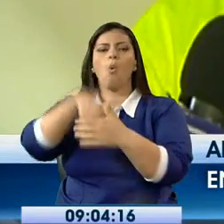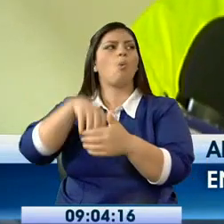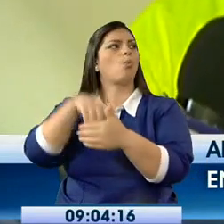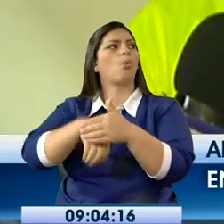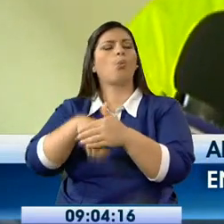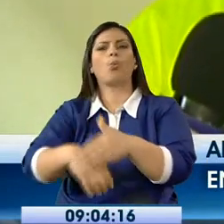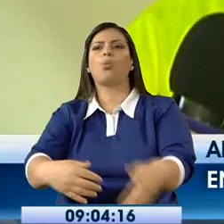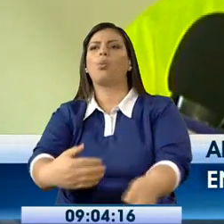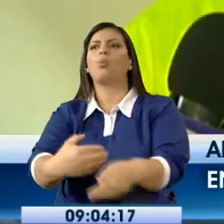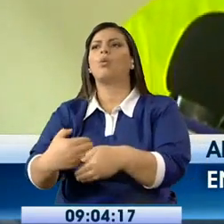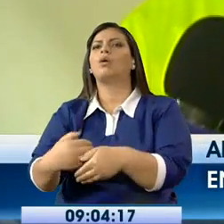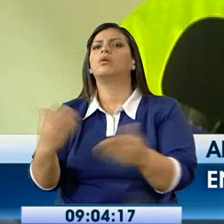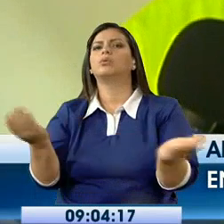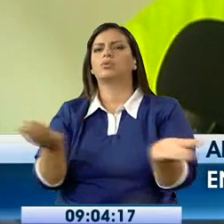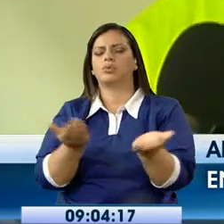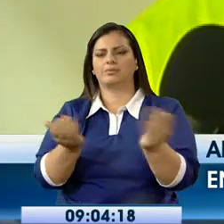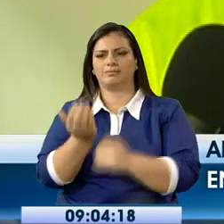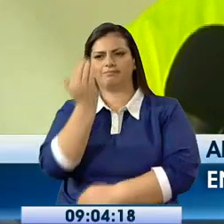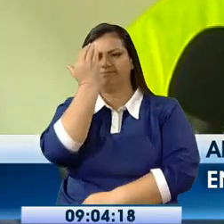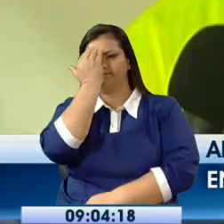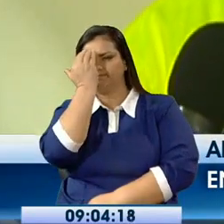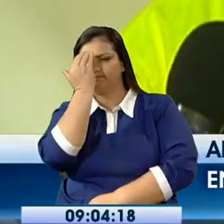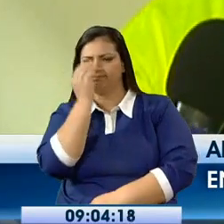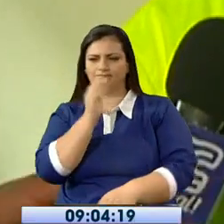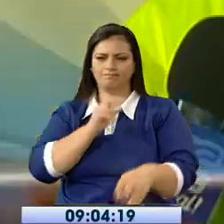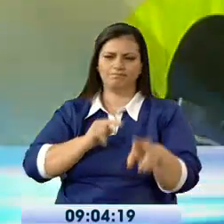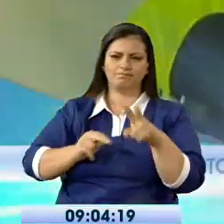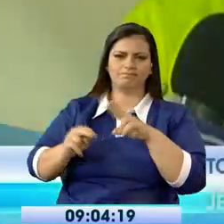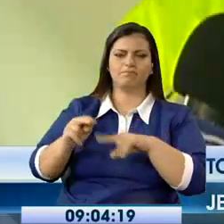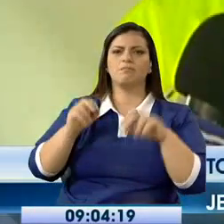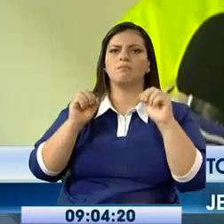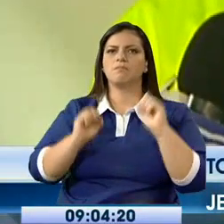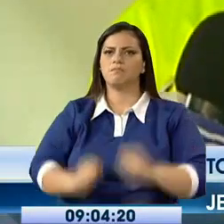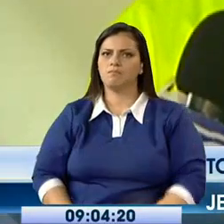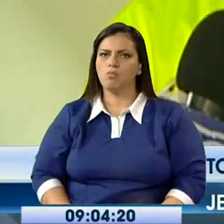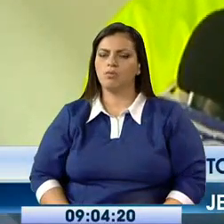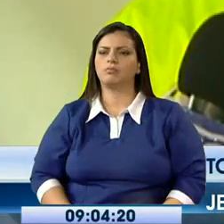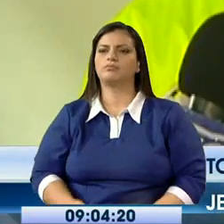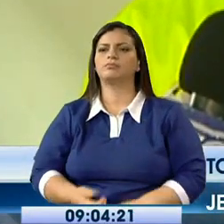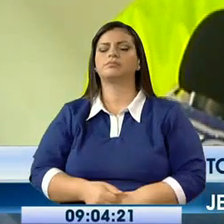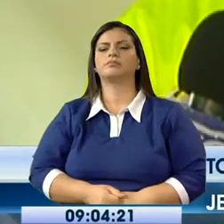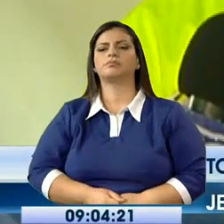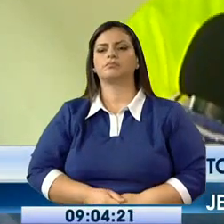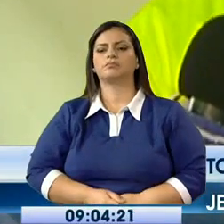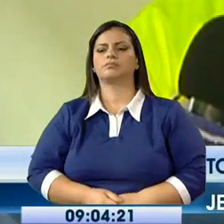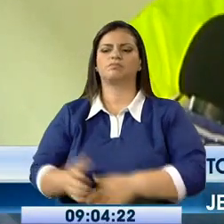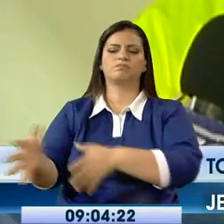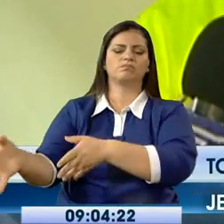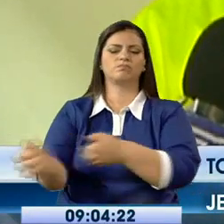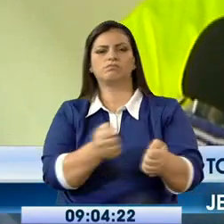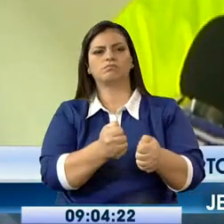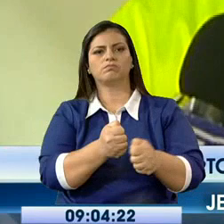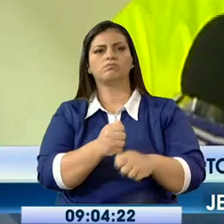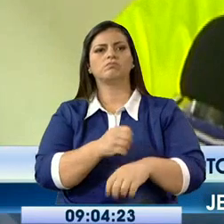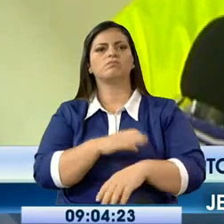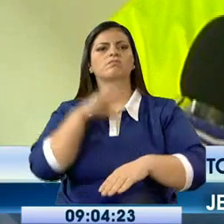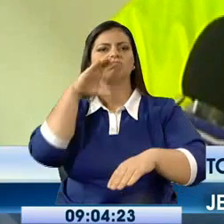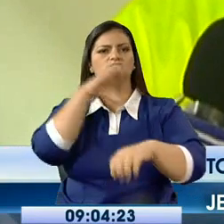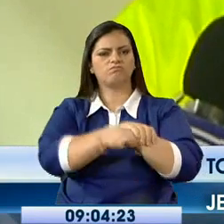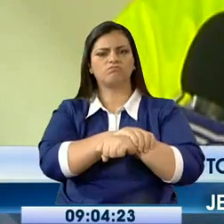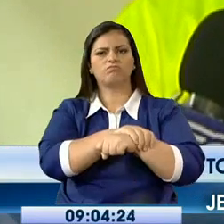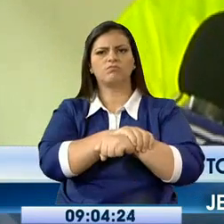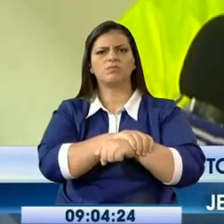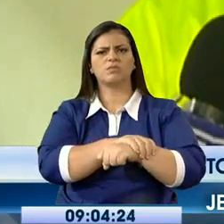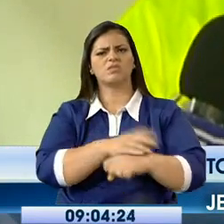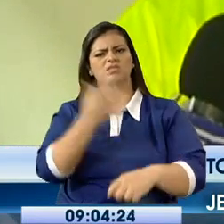de alcaloide para nosotros poder ponerlos a órdenes de la autoridad pertinente y sacar a estas personas inescrupulosas